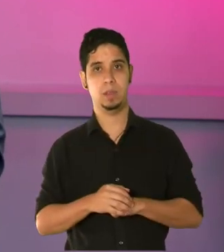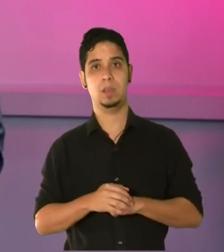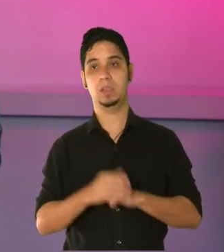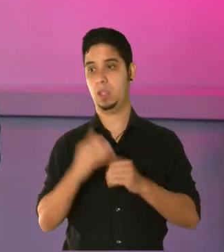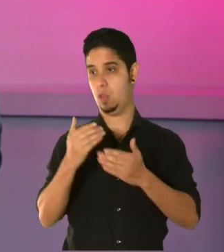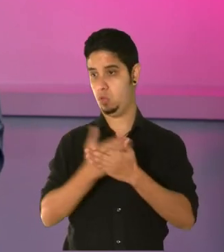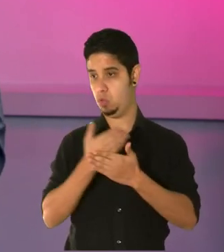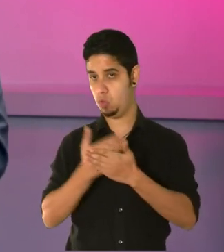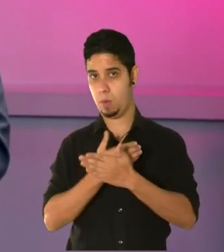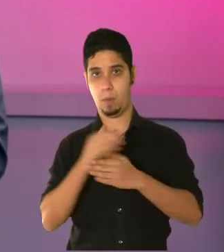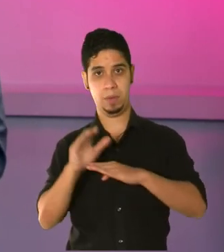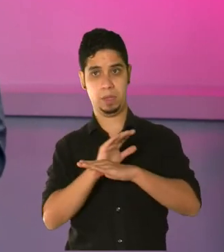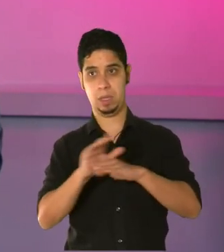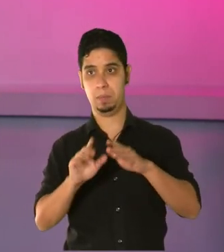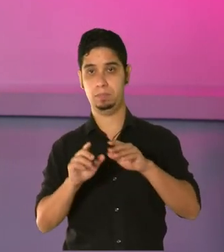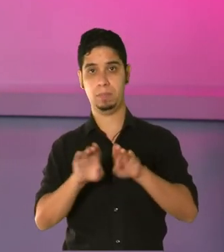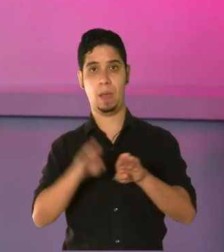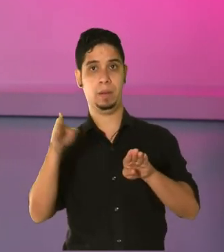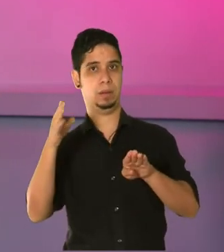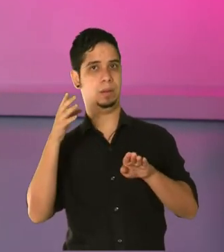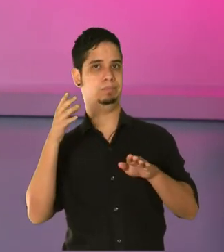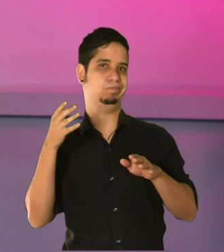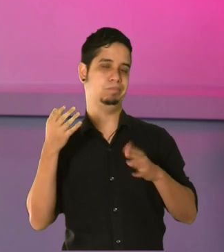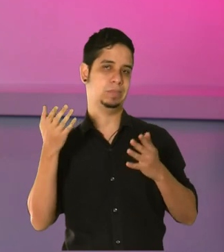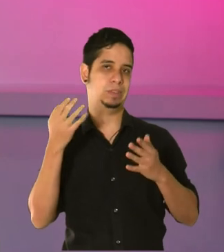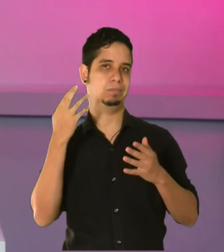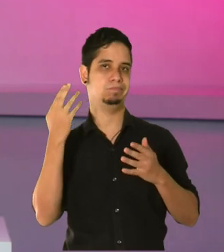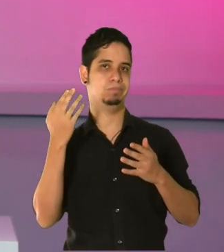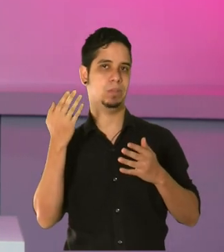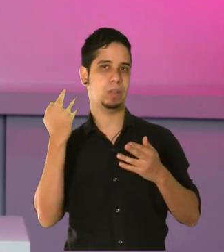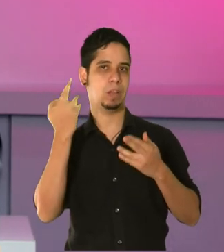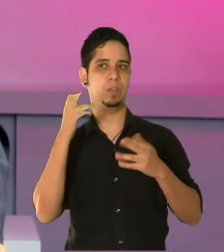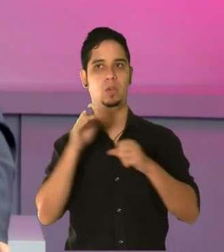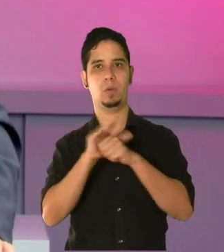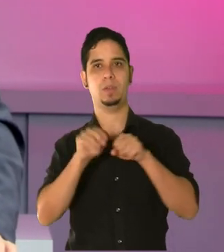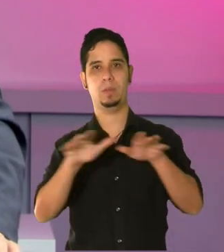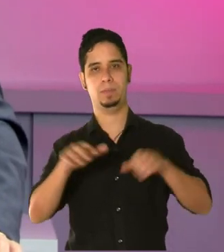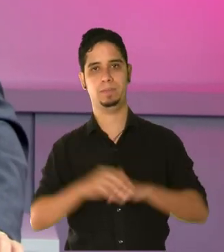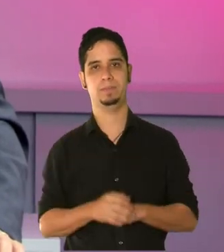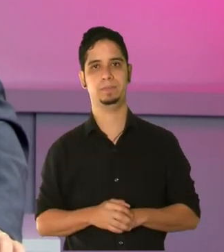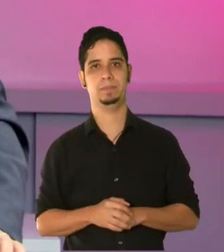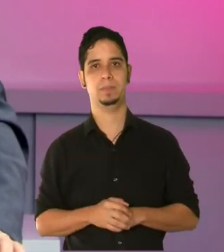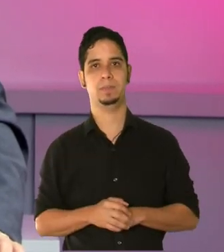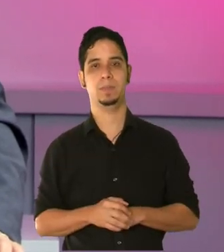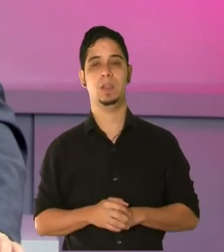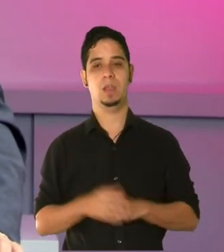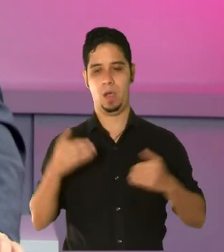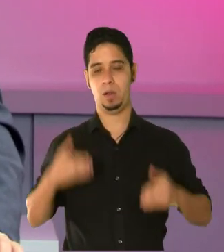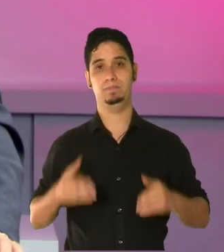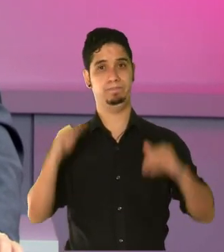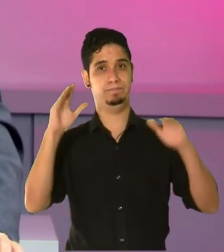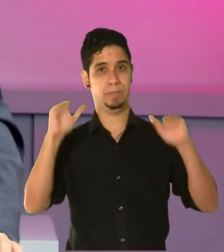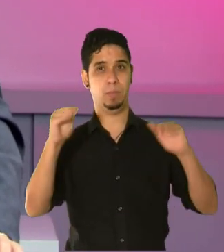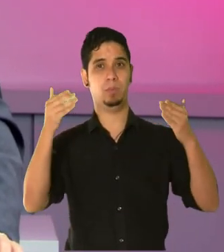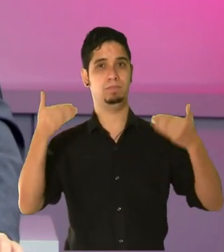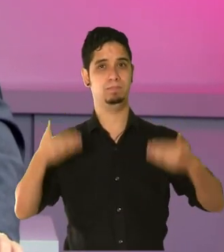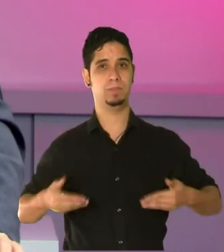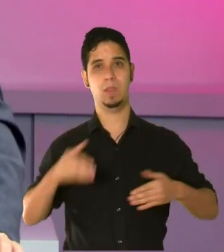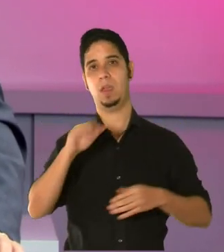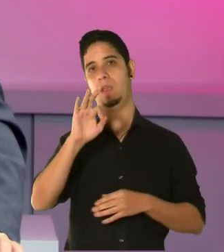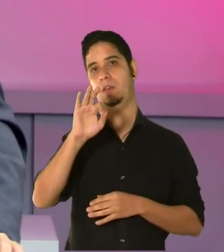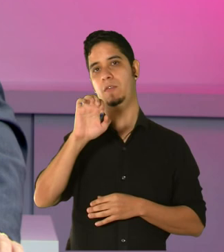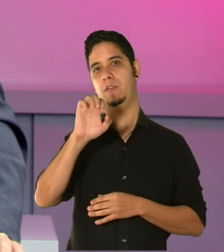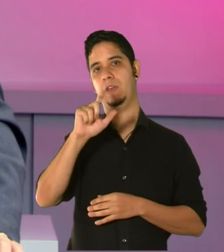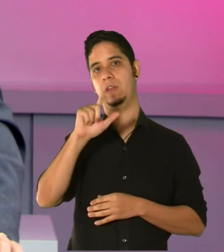cob y 19 de esta forma finalizamos sector privado con 19 se despiden de ustedes este quien les habla félix